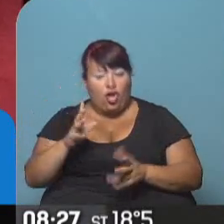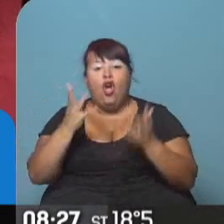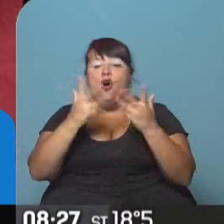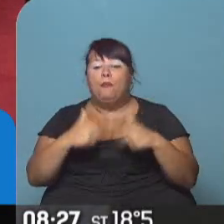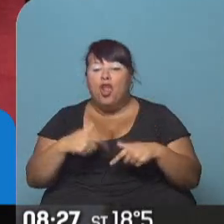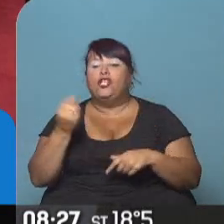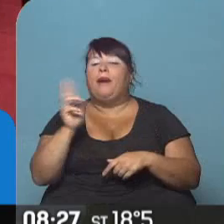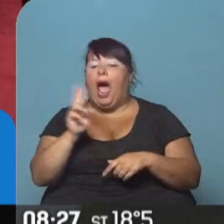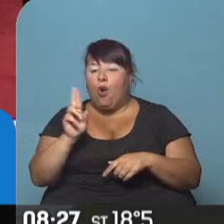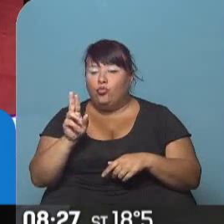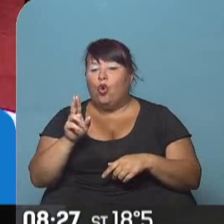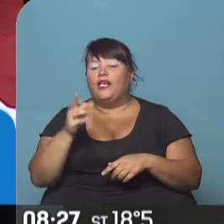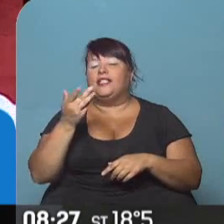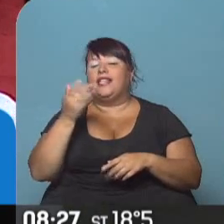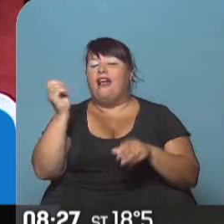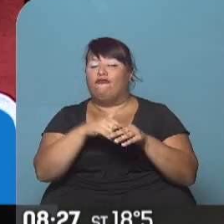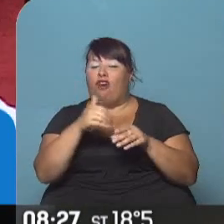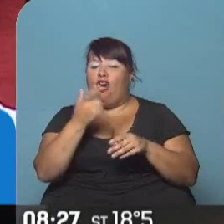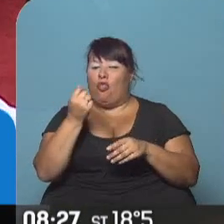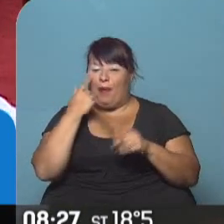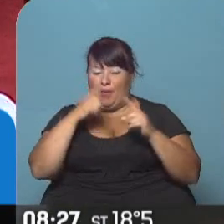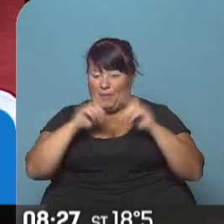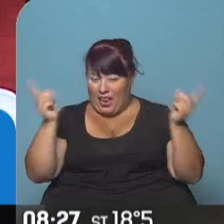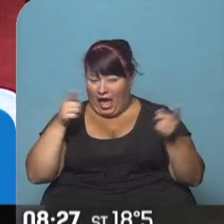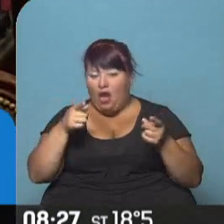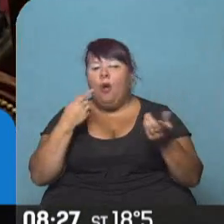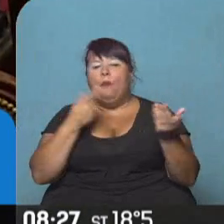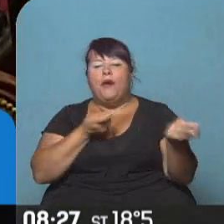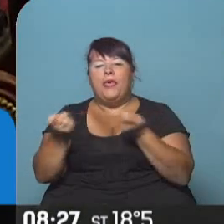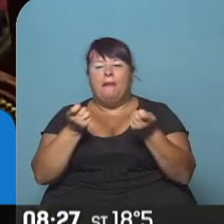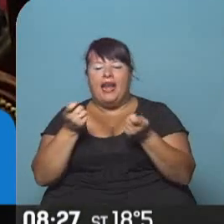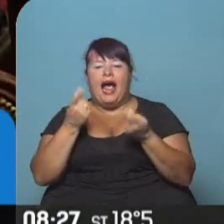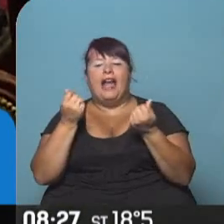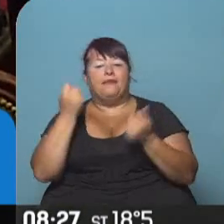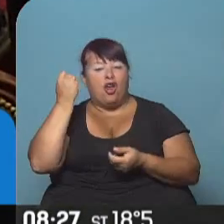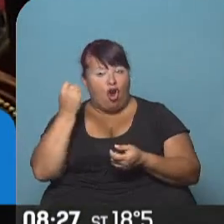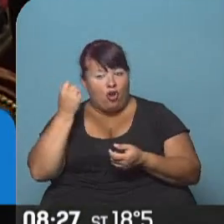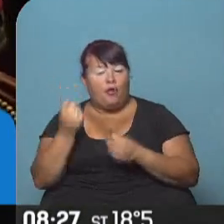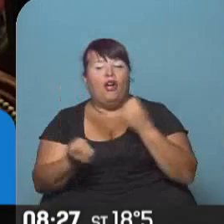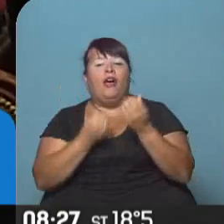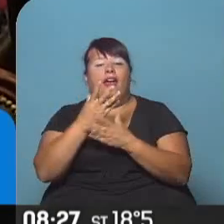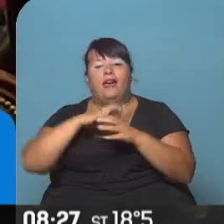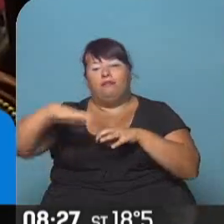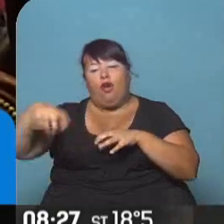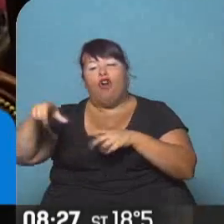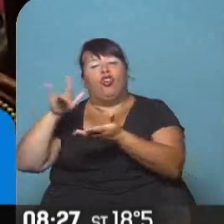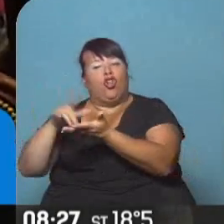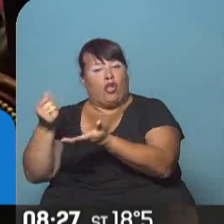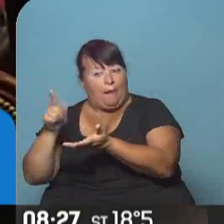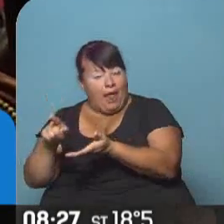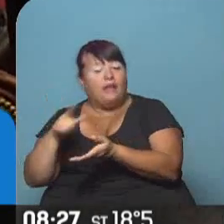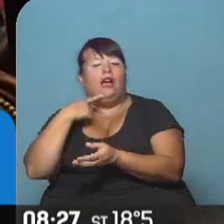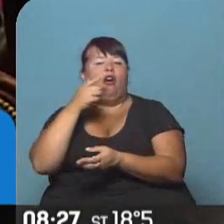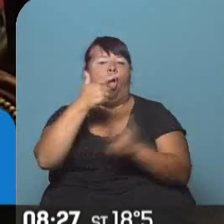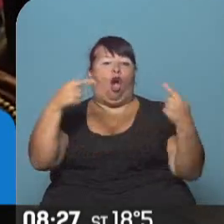que habilita al Fondo de Garantía de Sustentabilidad a operar como actor financiero y crear fideicomisos recibió críticas